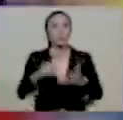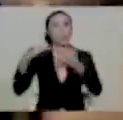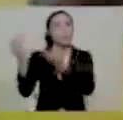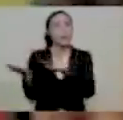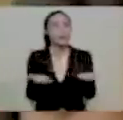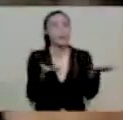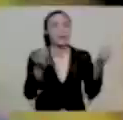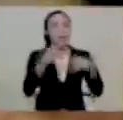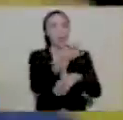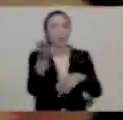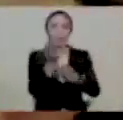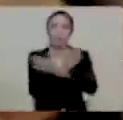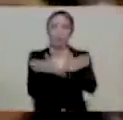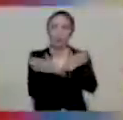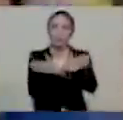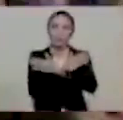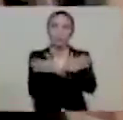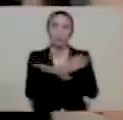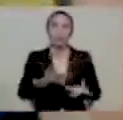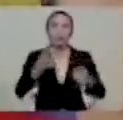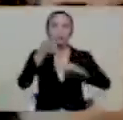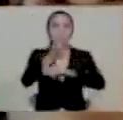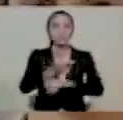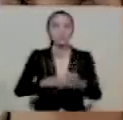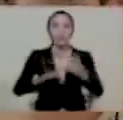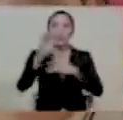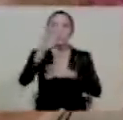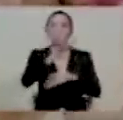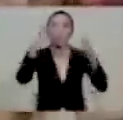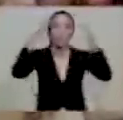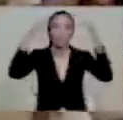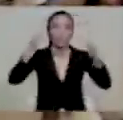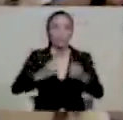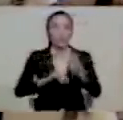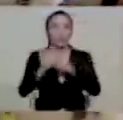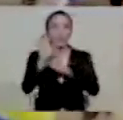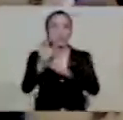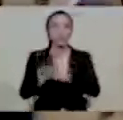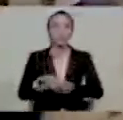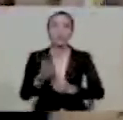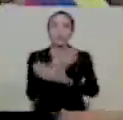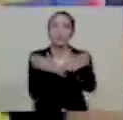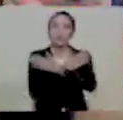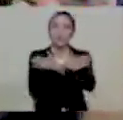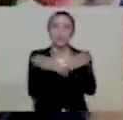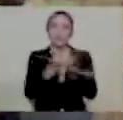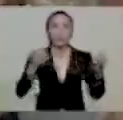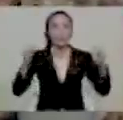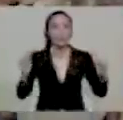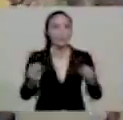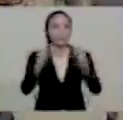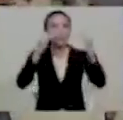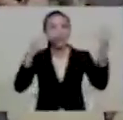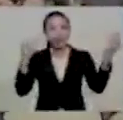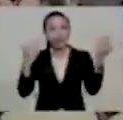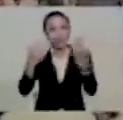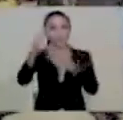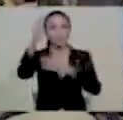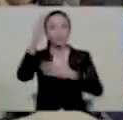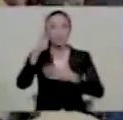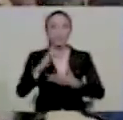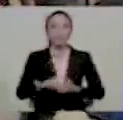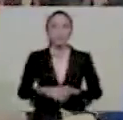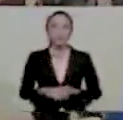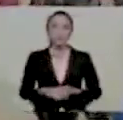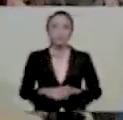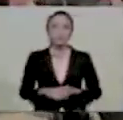Bienvenidos, bachilleres de la República, futuros profesionales de nuestra patria. A vencer desde el